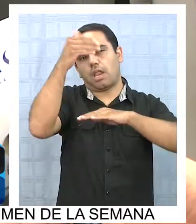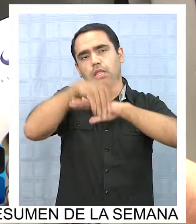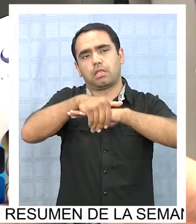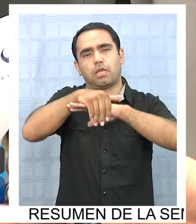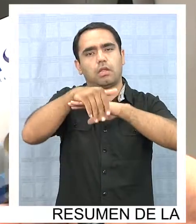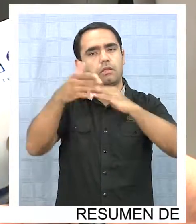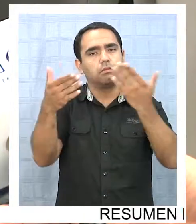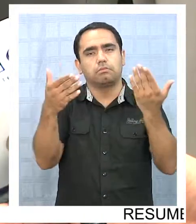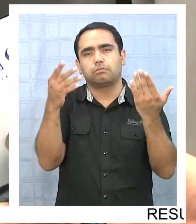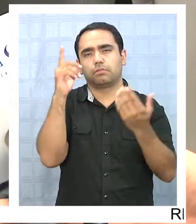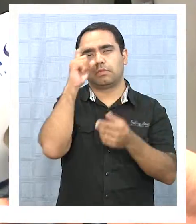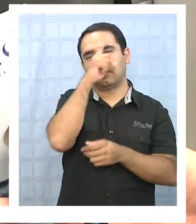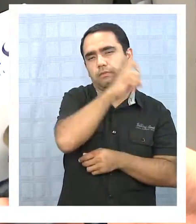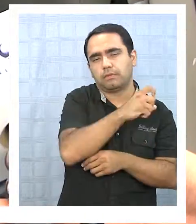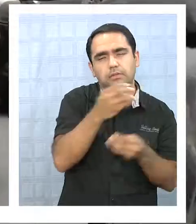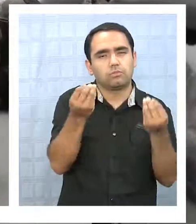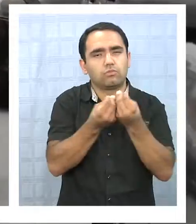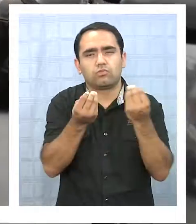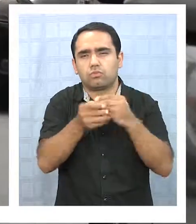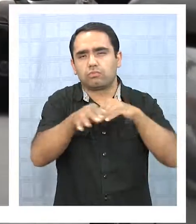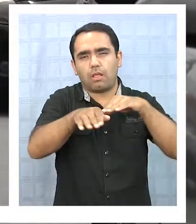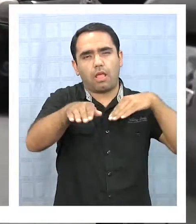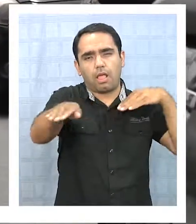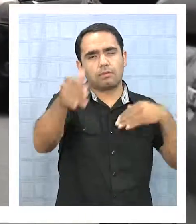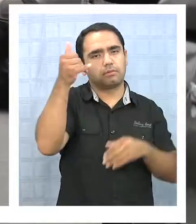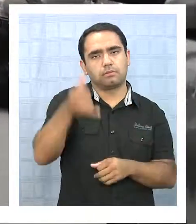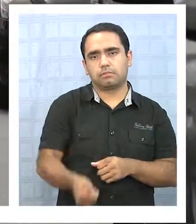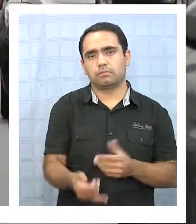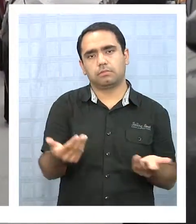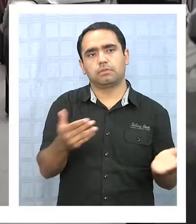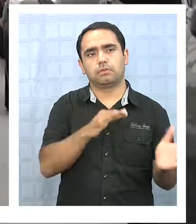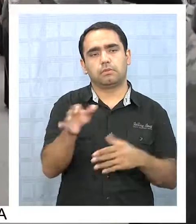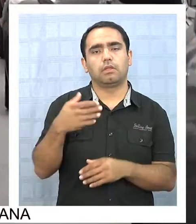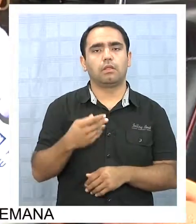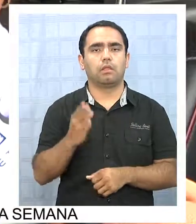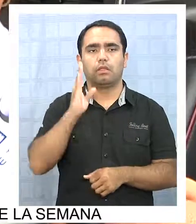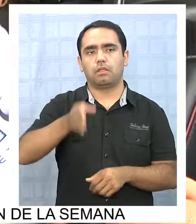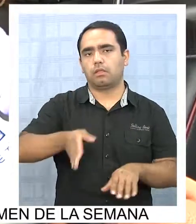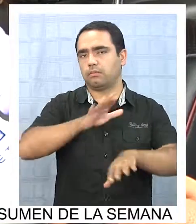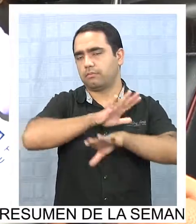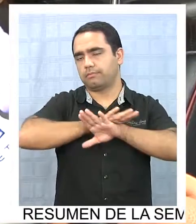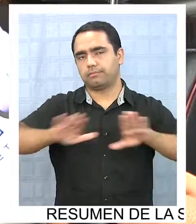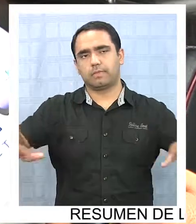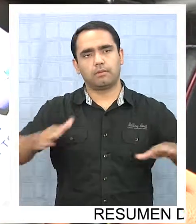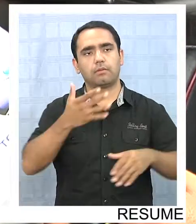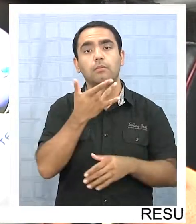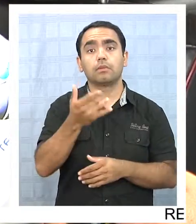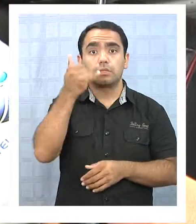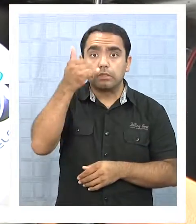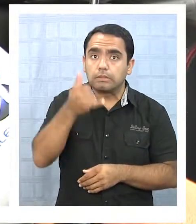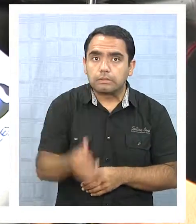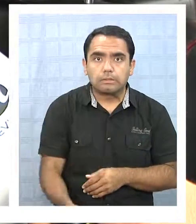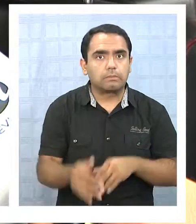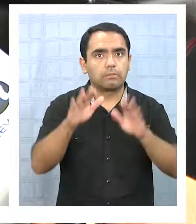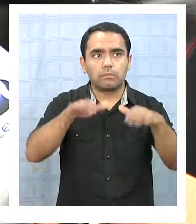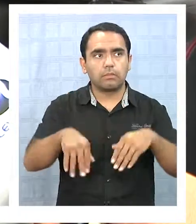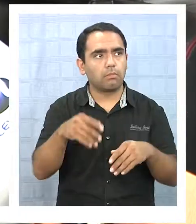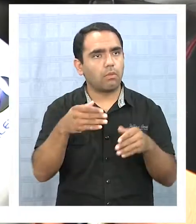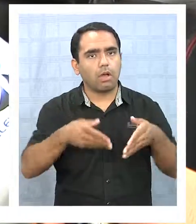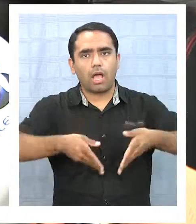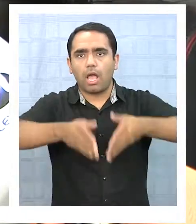oficina. Es grande, a todas horas prácticamente. Yo creo que deberíamos terminar con eso porque es un taco profundo. En todas las calles está pasando lo mismo.